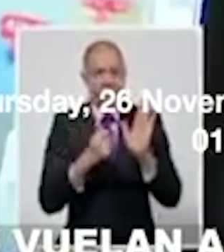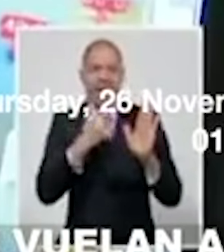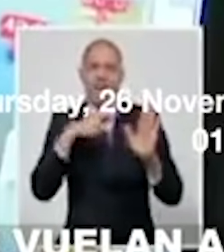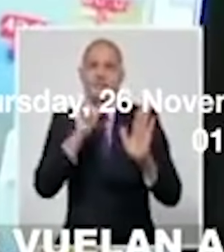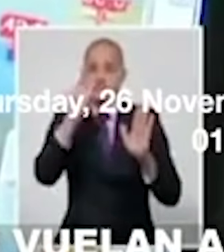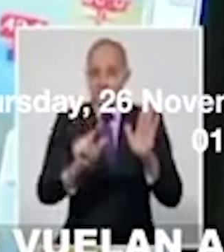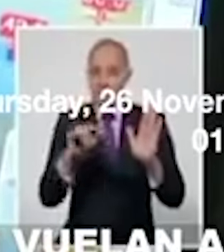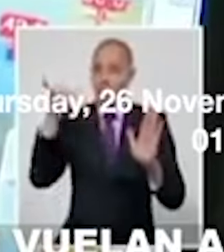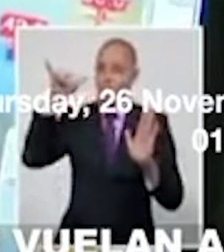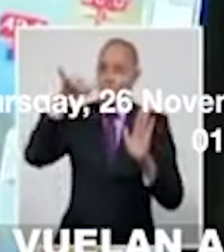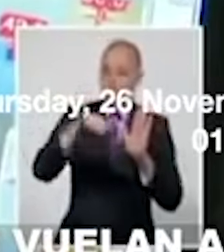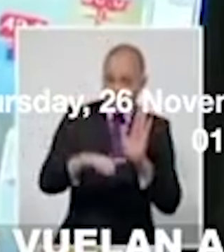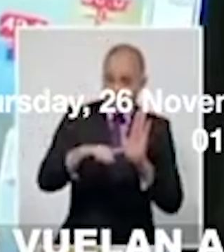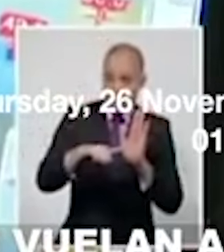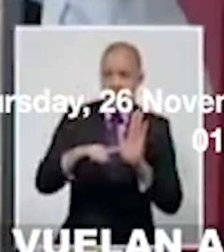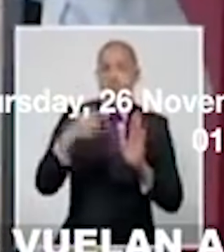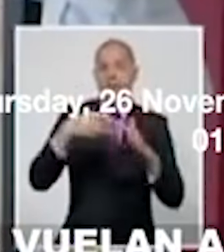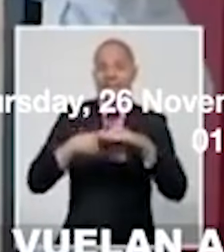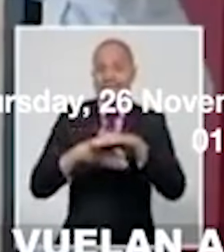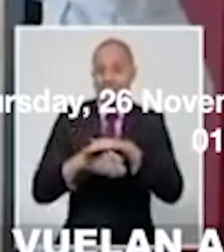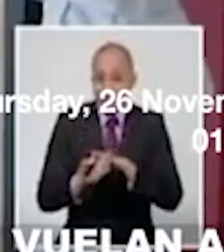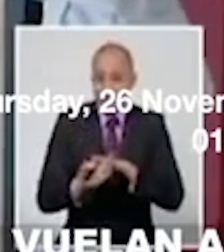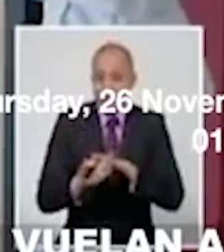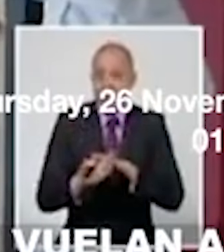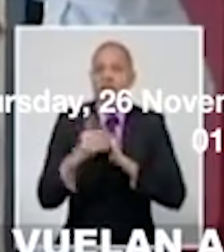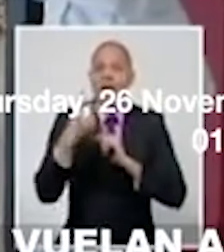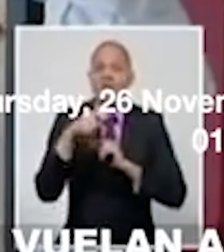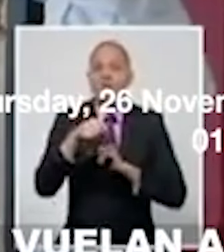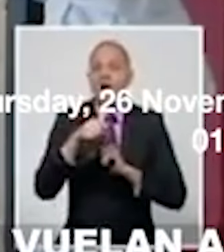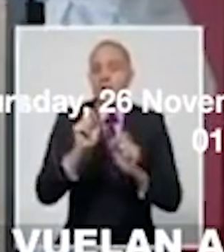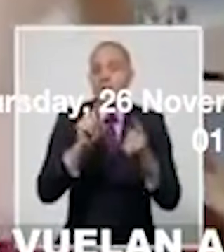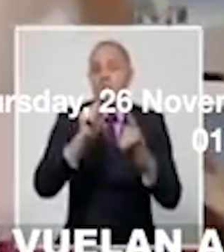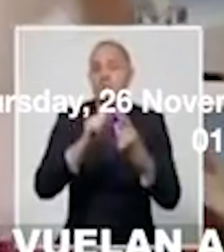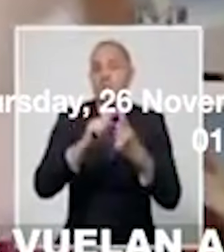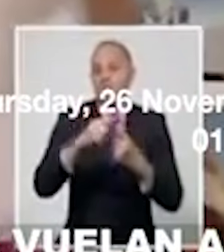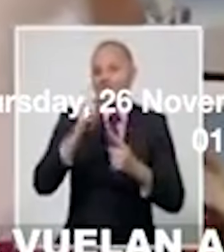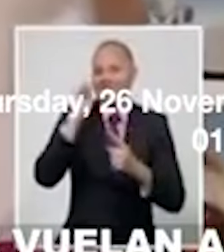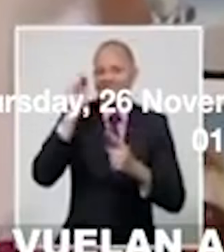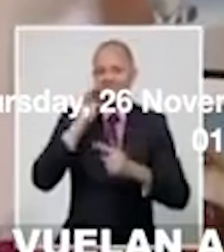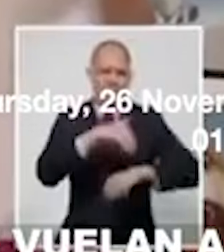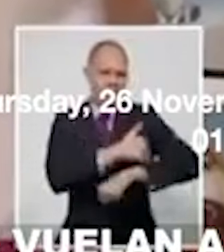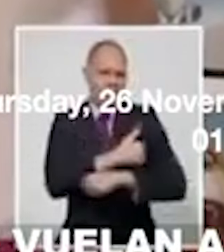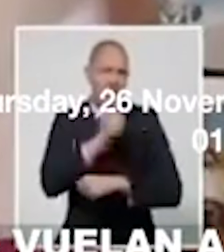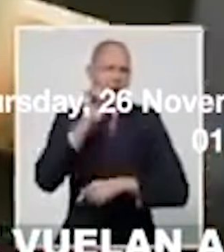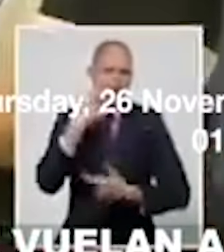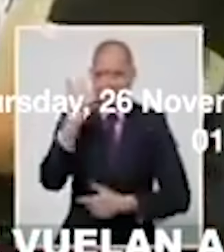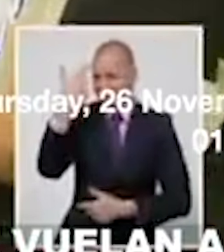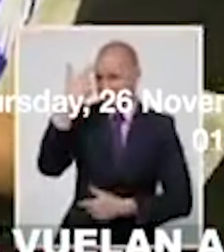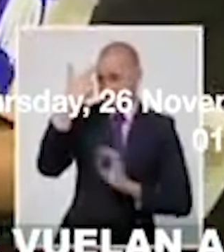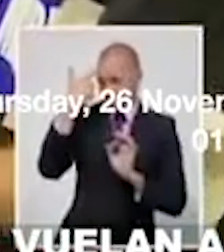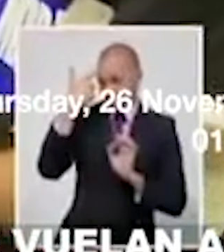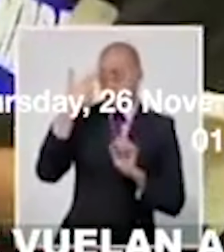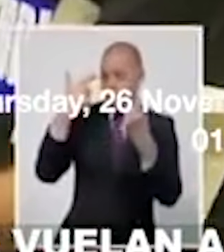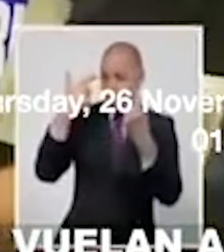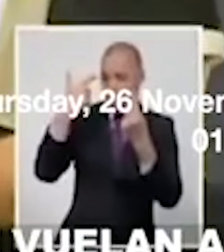cómo las aerolíneas pues, están haciendo estas gestiones. Mi consejo, mi comentario,